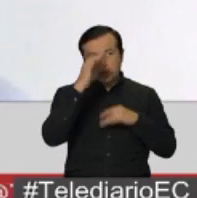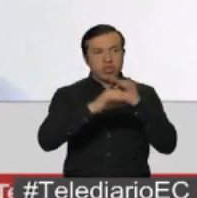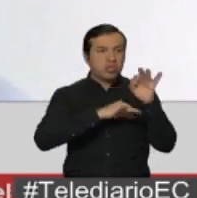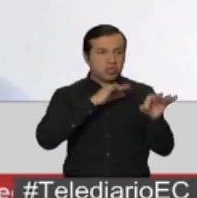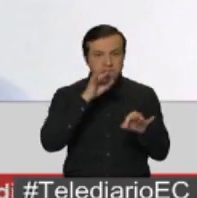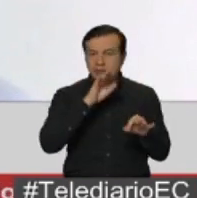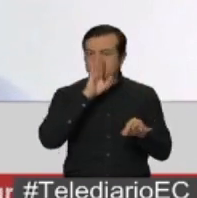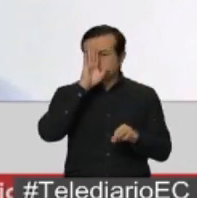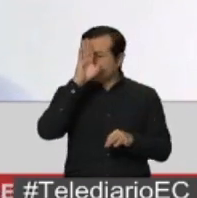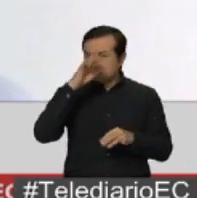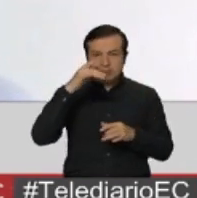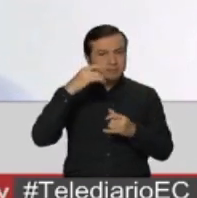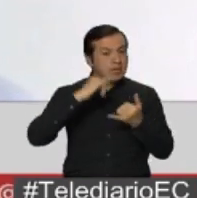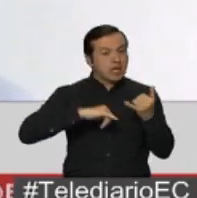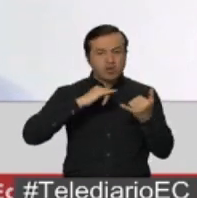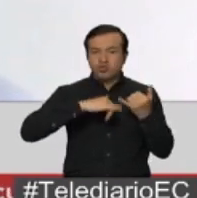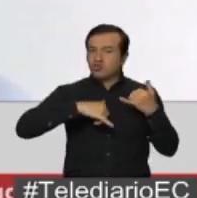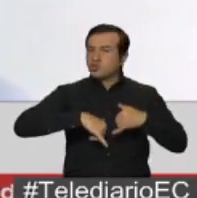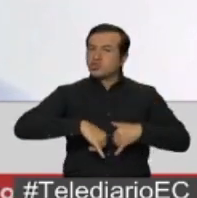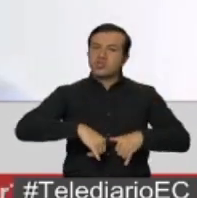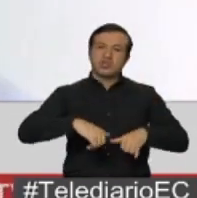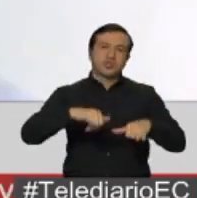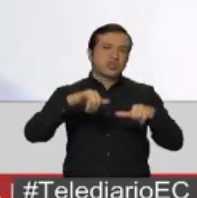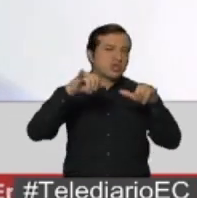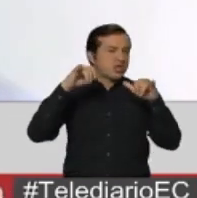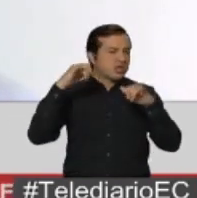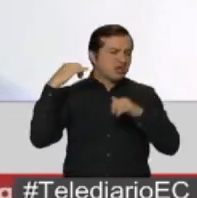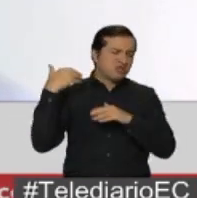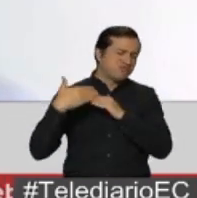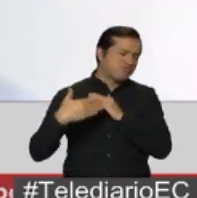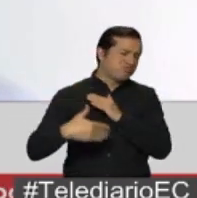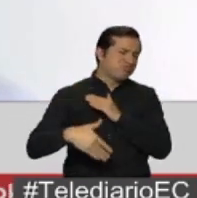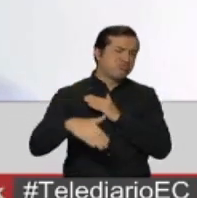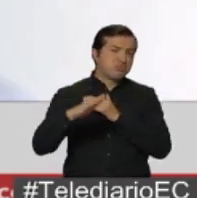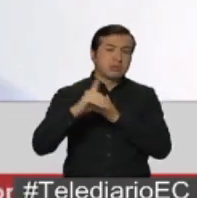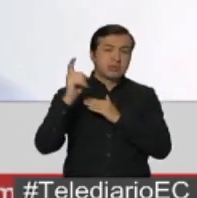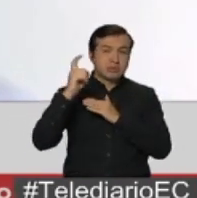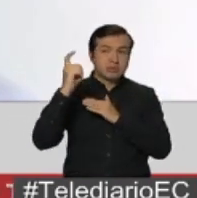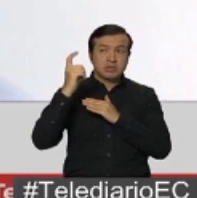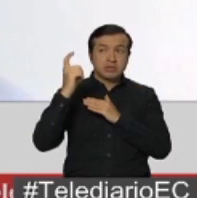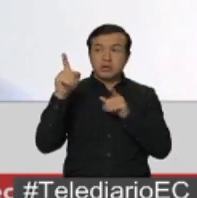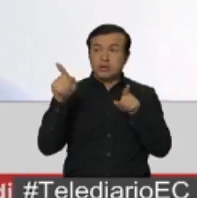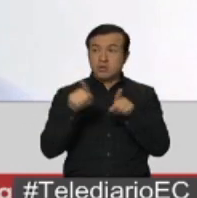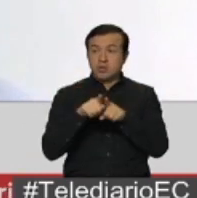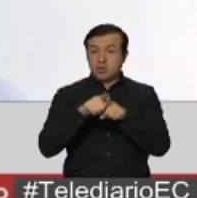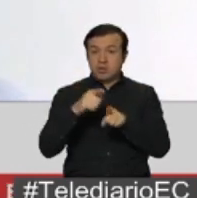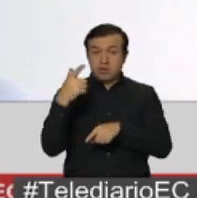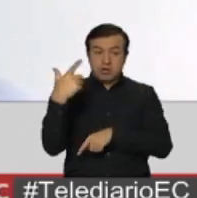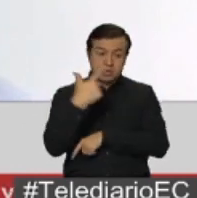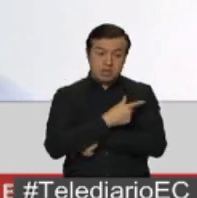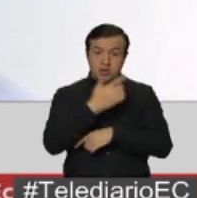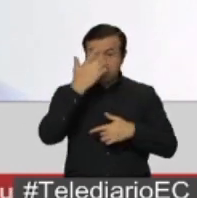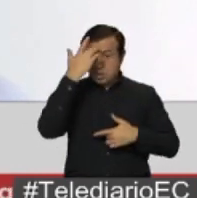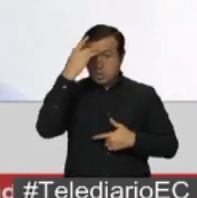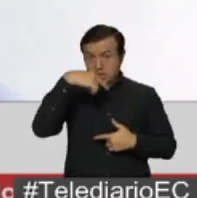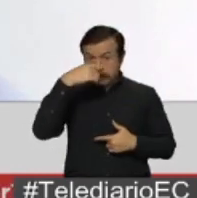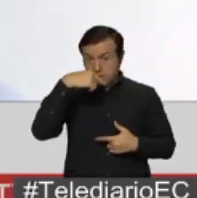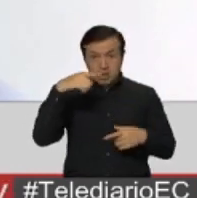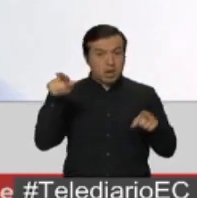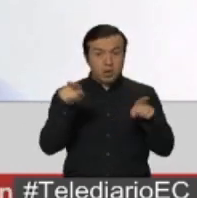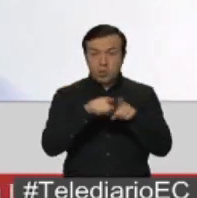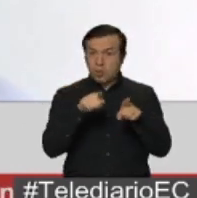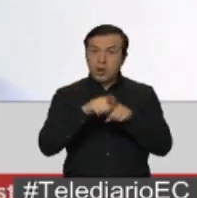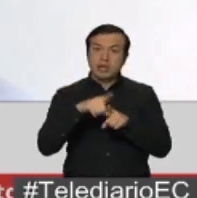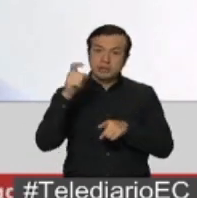decir tendremos que hacer la investigación avanzada para tener una vacuna cada año así como lo hacemos para influenza cada año tendríamos que